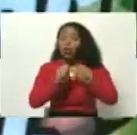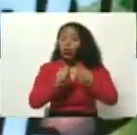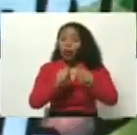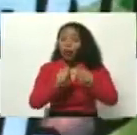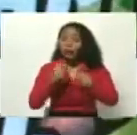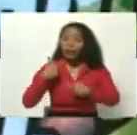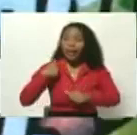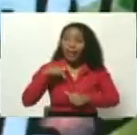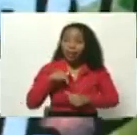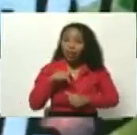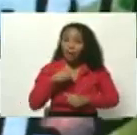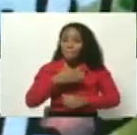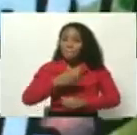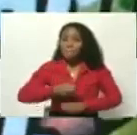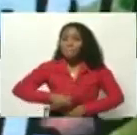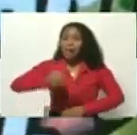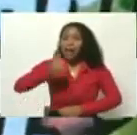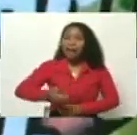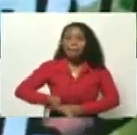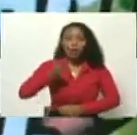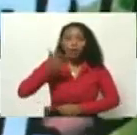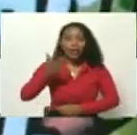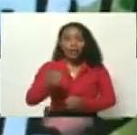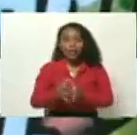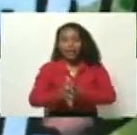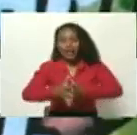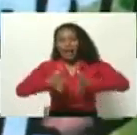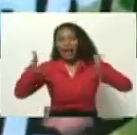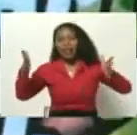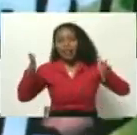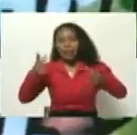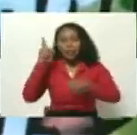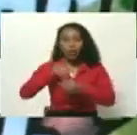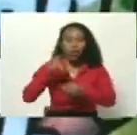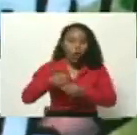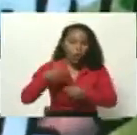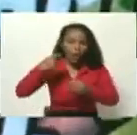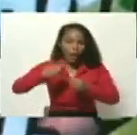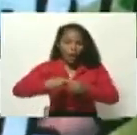la reserva más importante de petróleo, de gas, de oro,